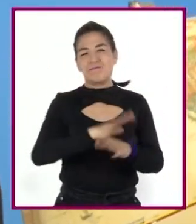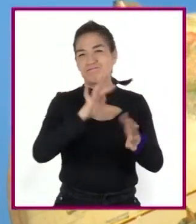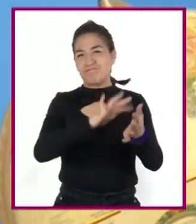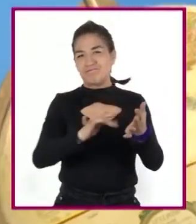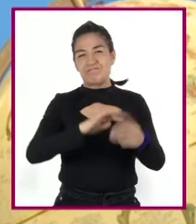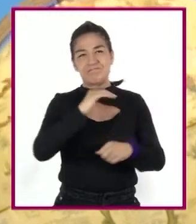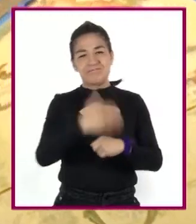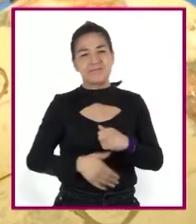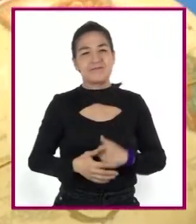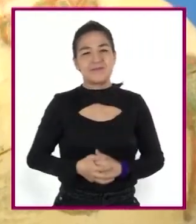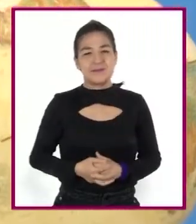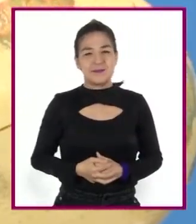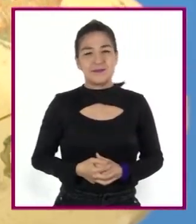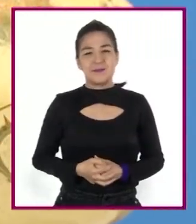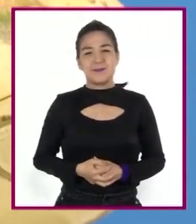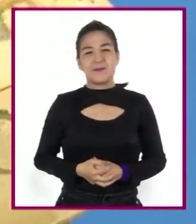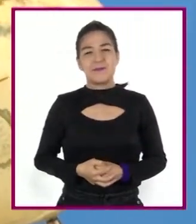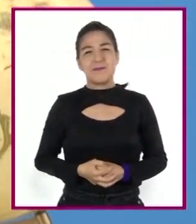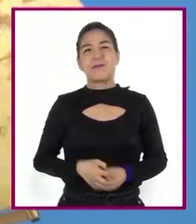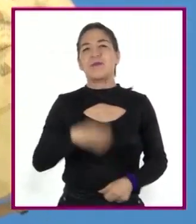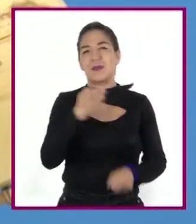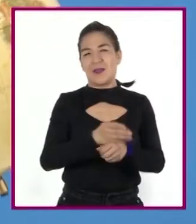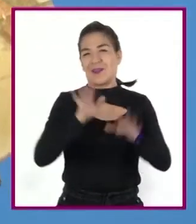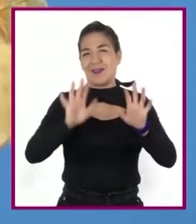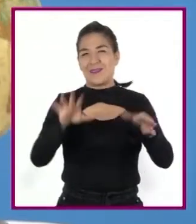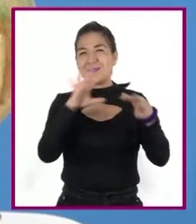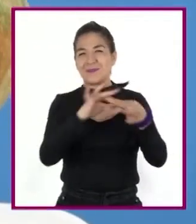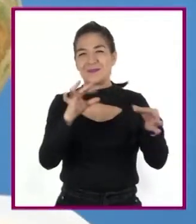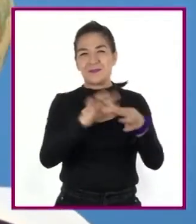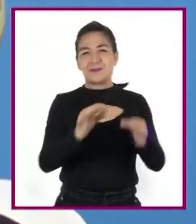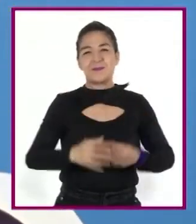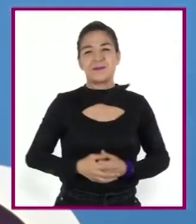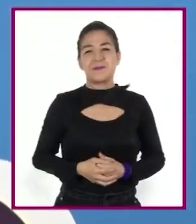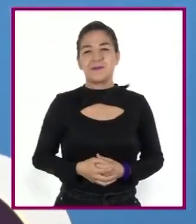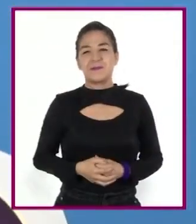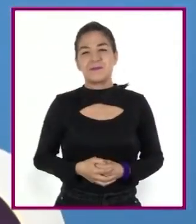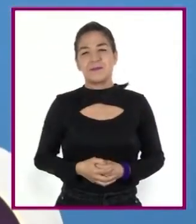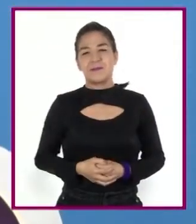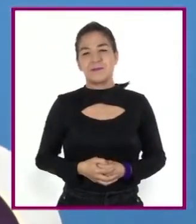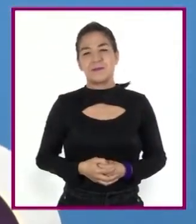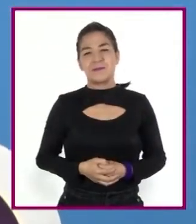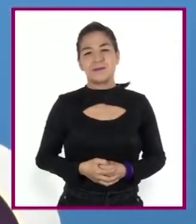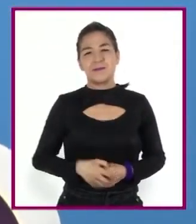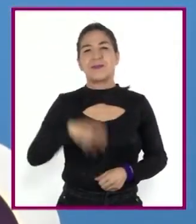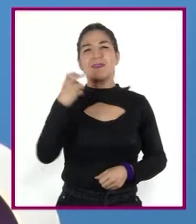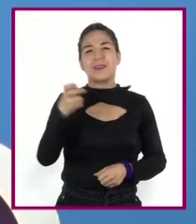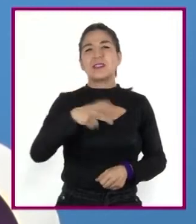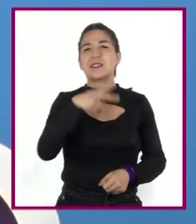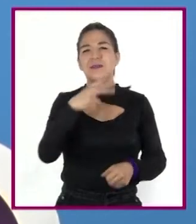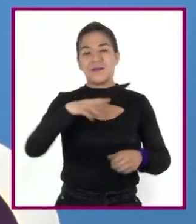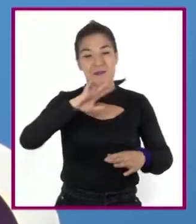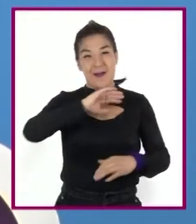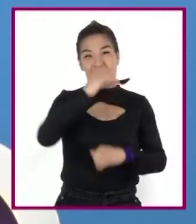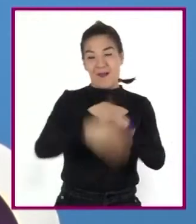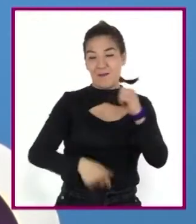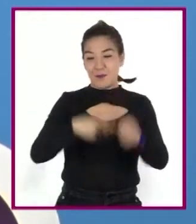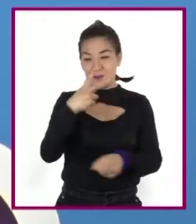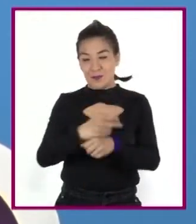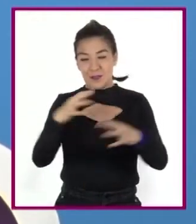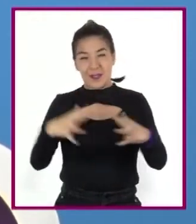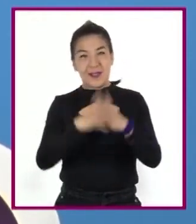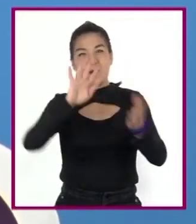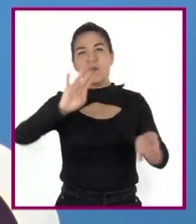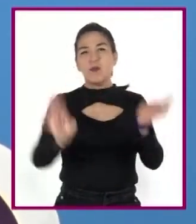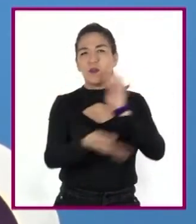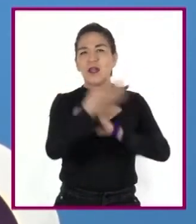lectura. Como hemos leído, el fin de la Segunda Guerra Mundial no significó el establecimiento